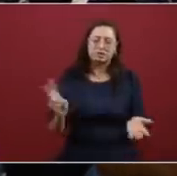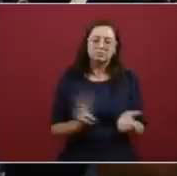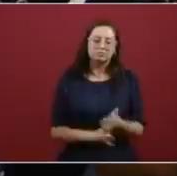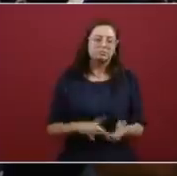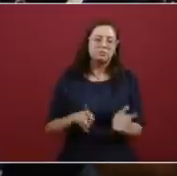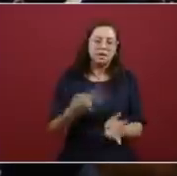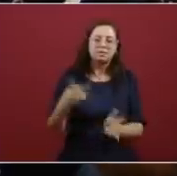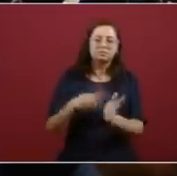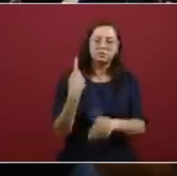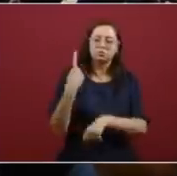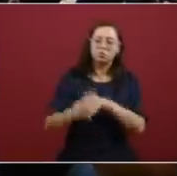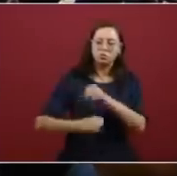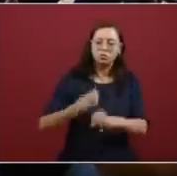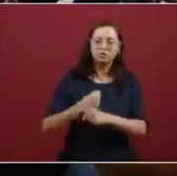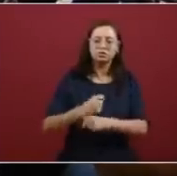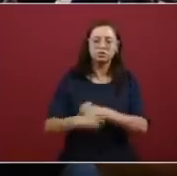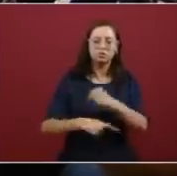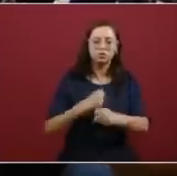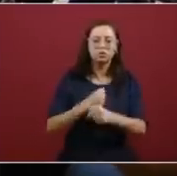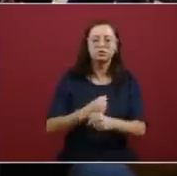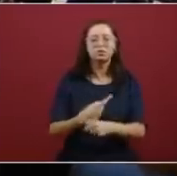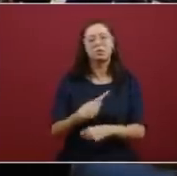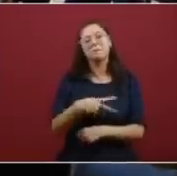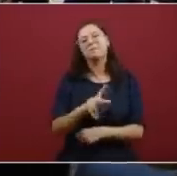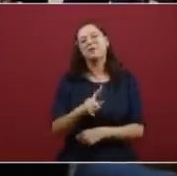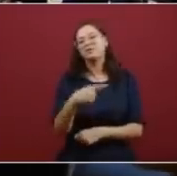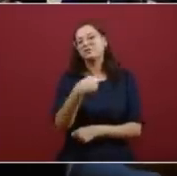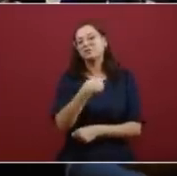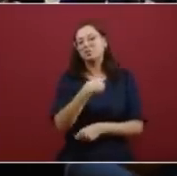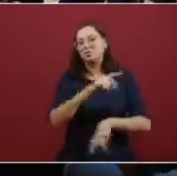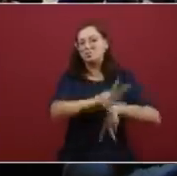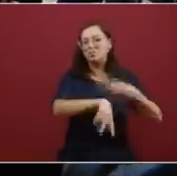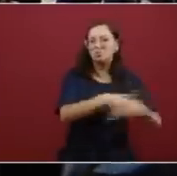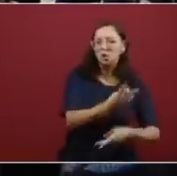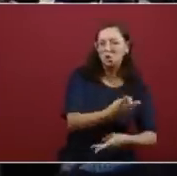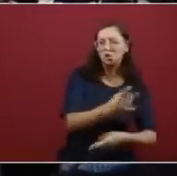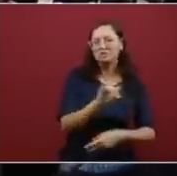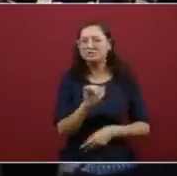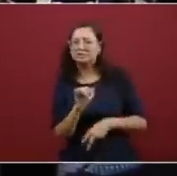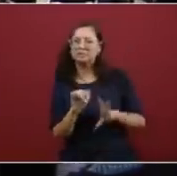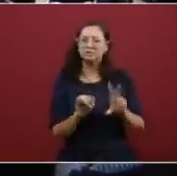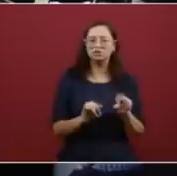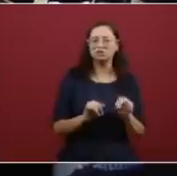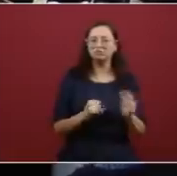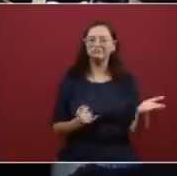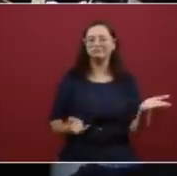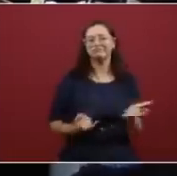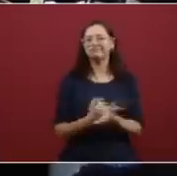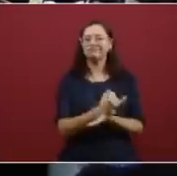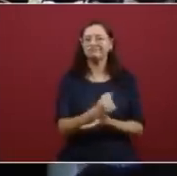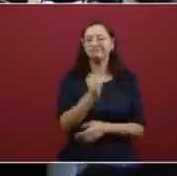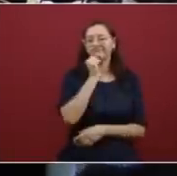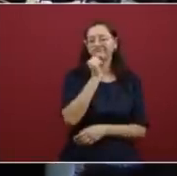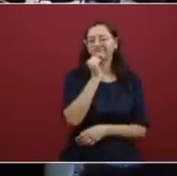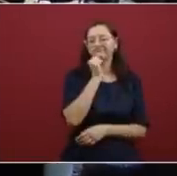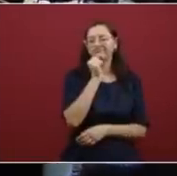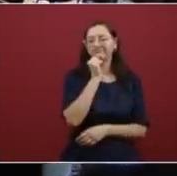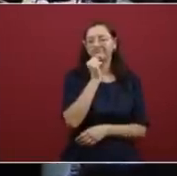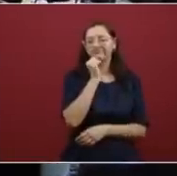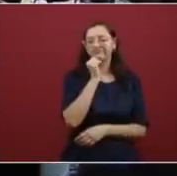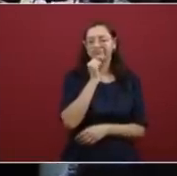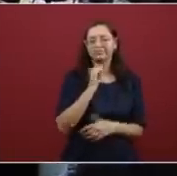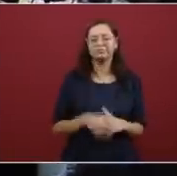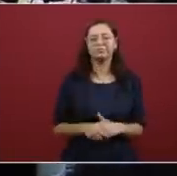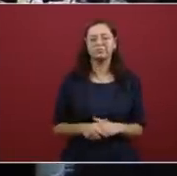anuales, pero todavía no lo decido, todavía no sé si vaya a asistir. Lo que